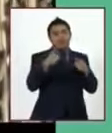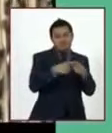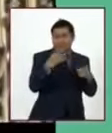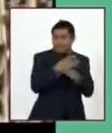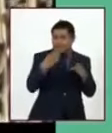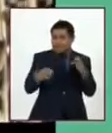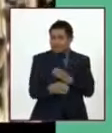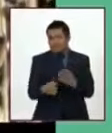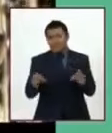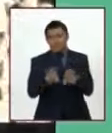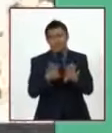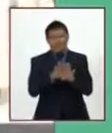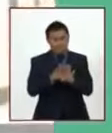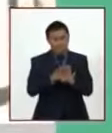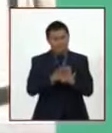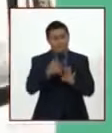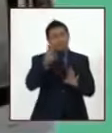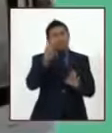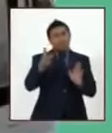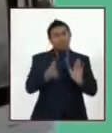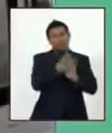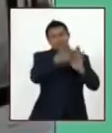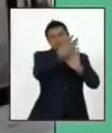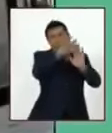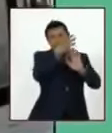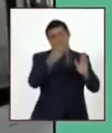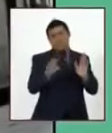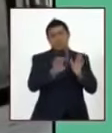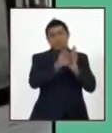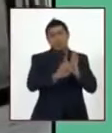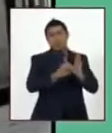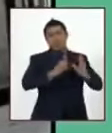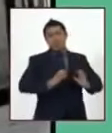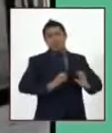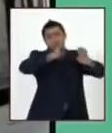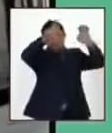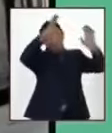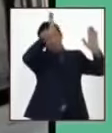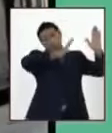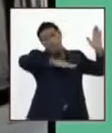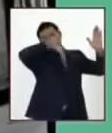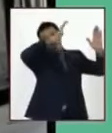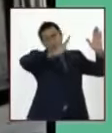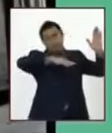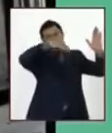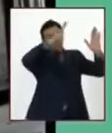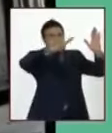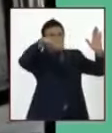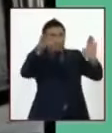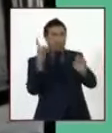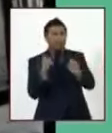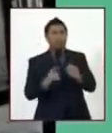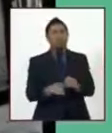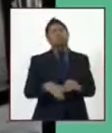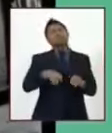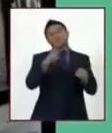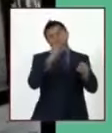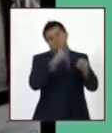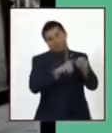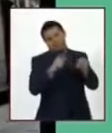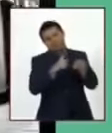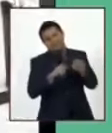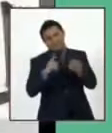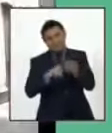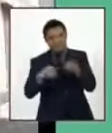son eminentemente constructivos. En el caso de las fachadas, la presencia de los azulejos, como en el caso de las